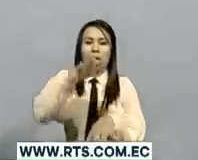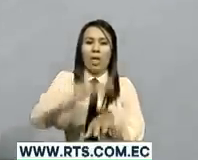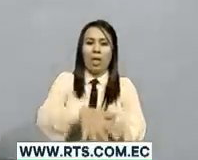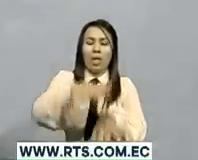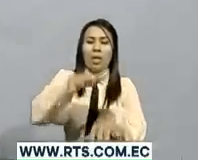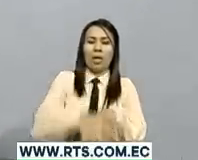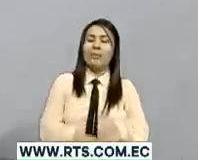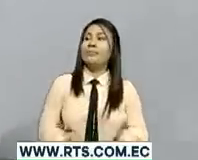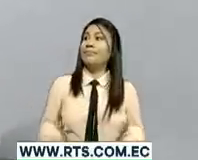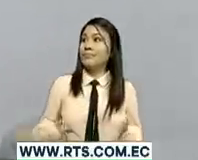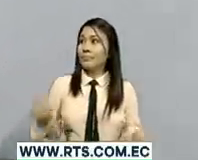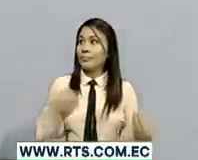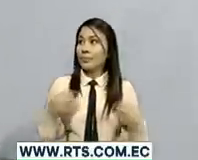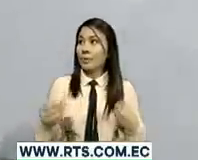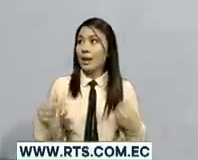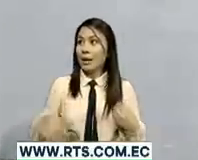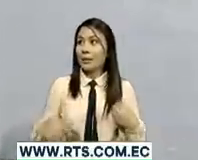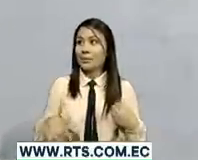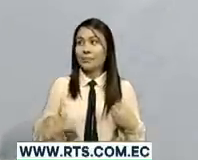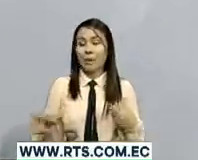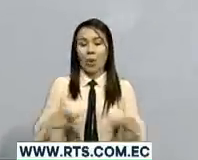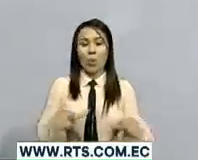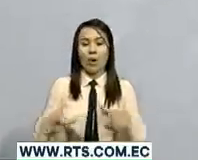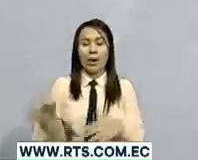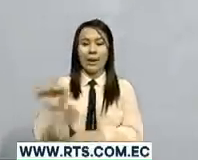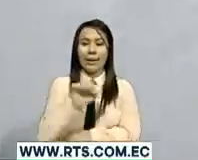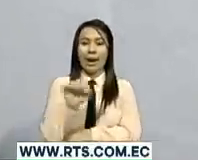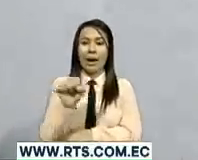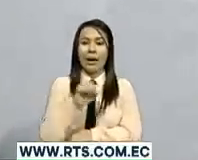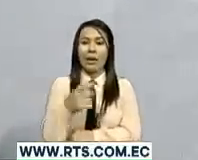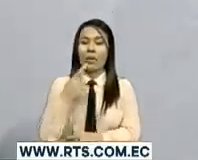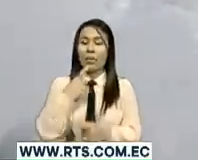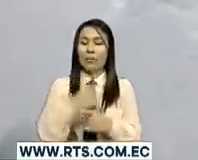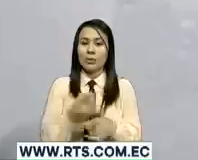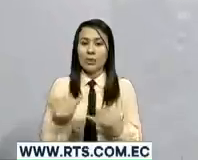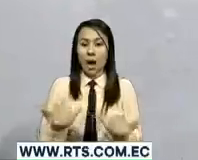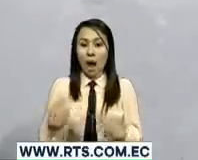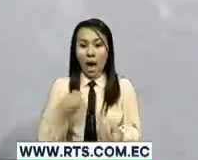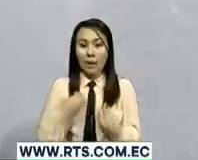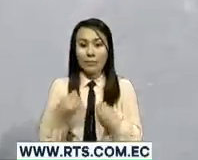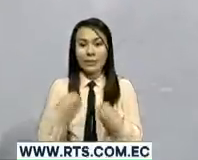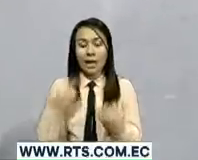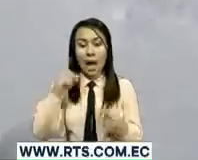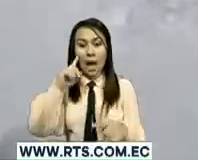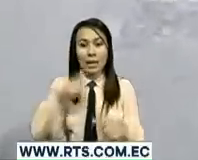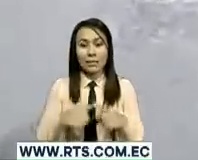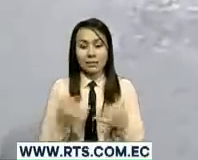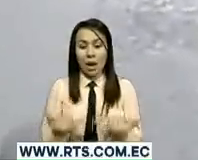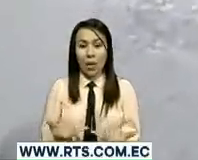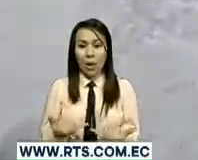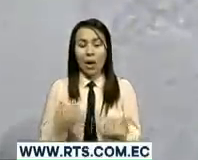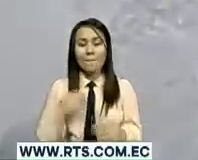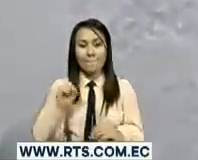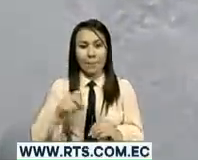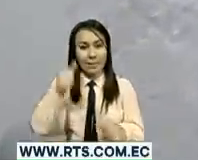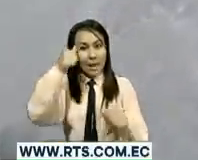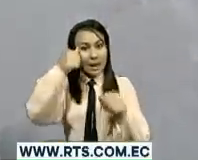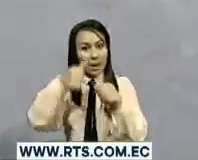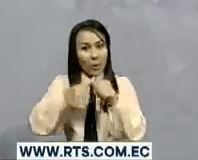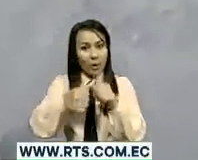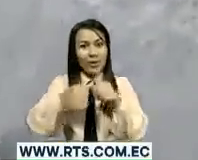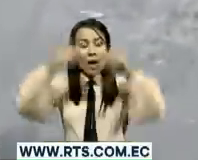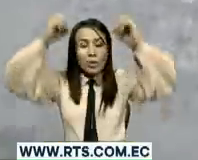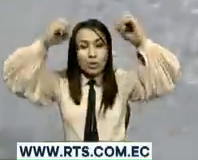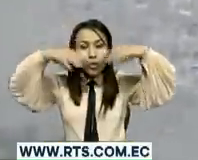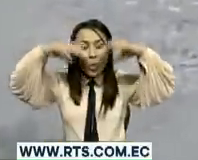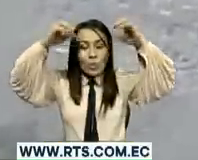se genera en sus automotores. En todo caso, es lo que podemos informar hasta el momento. Amigos, recuerden que continuamos con una lluvia,